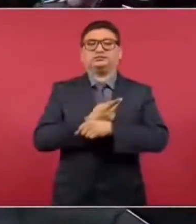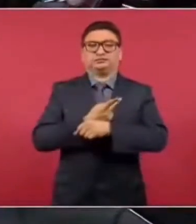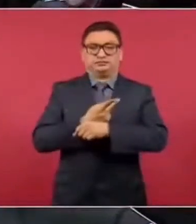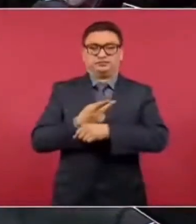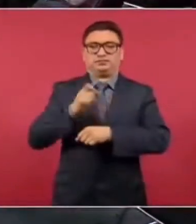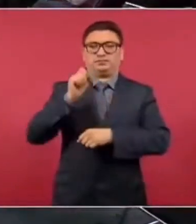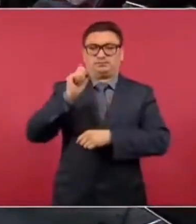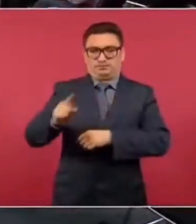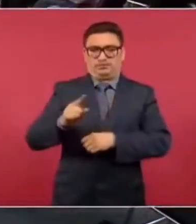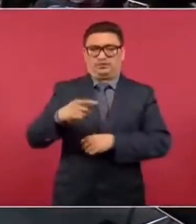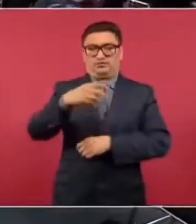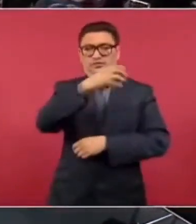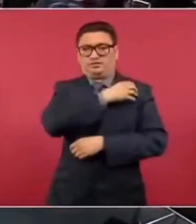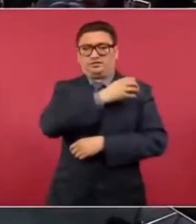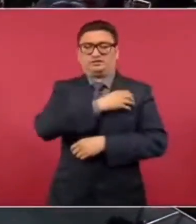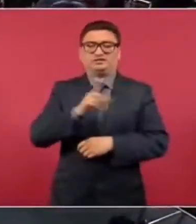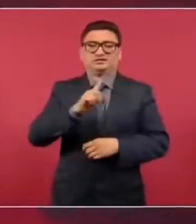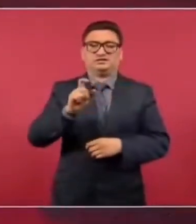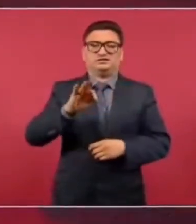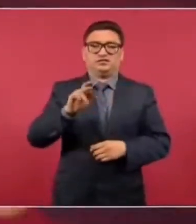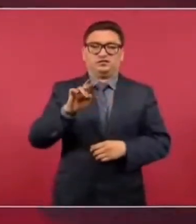del general Cienfuegos,